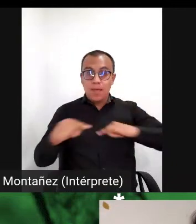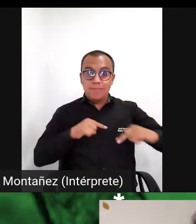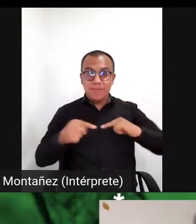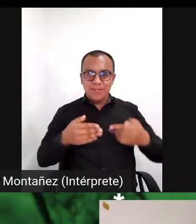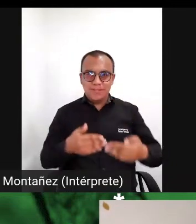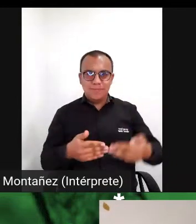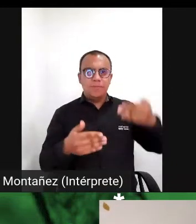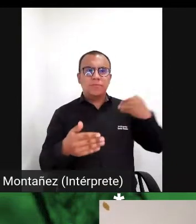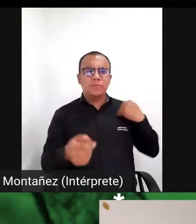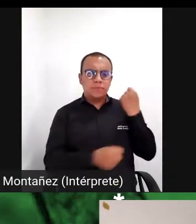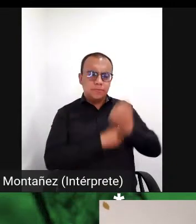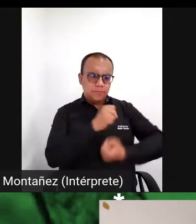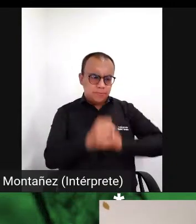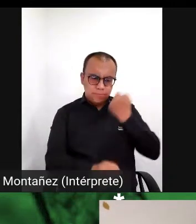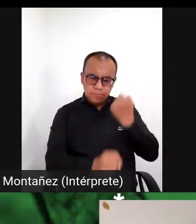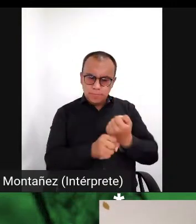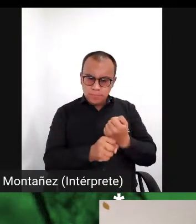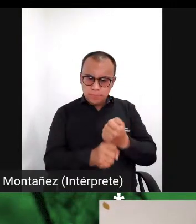año